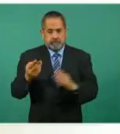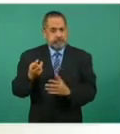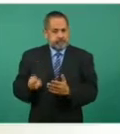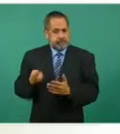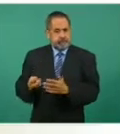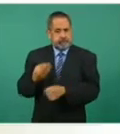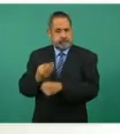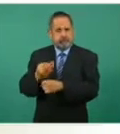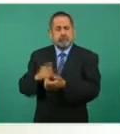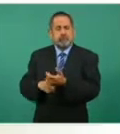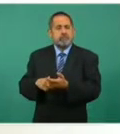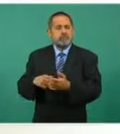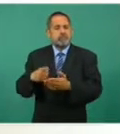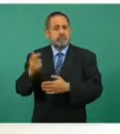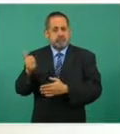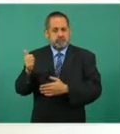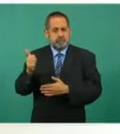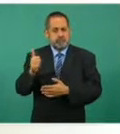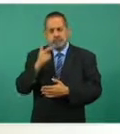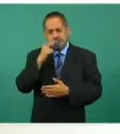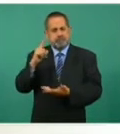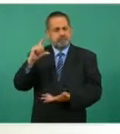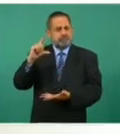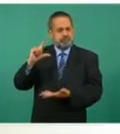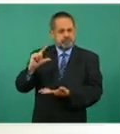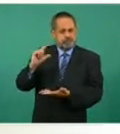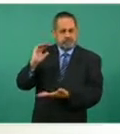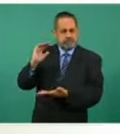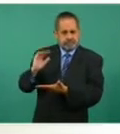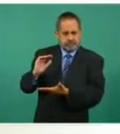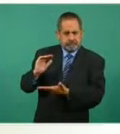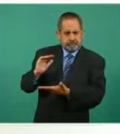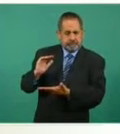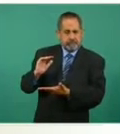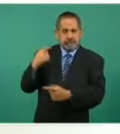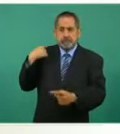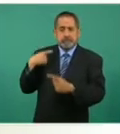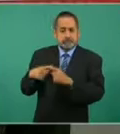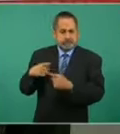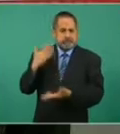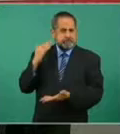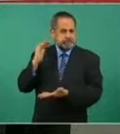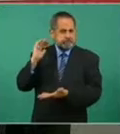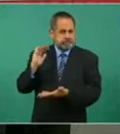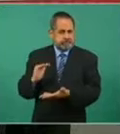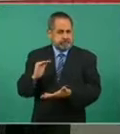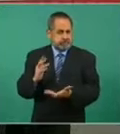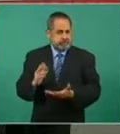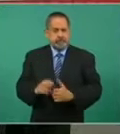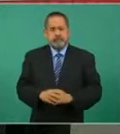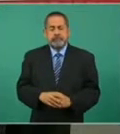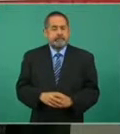mes, agosto, el más bajo en lo que va de la presente administración. Adelante.